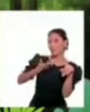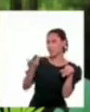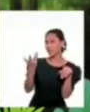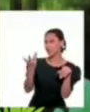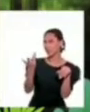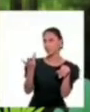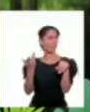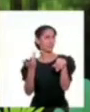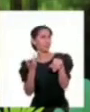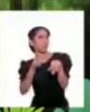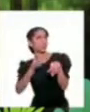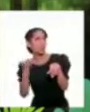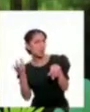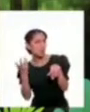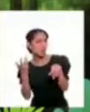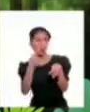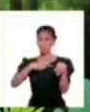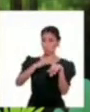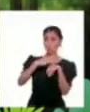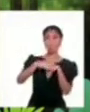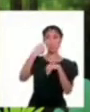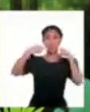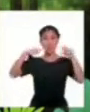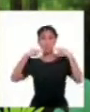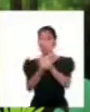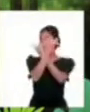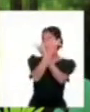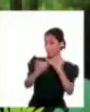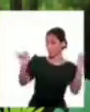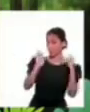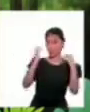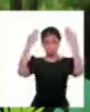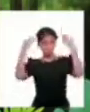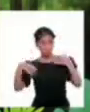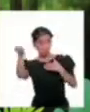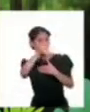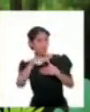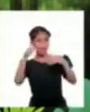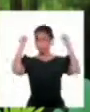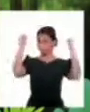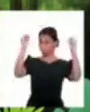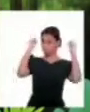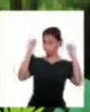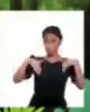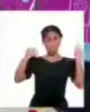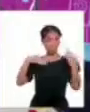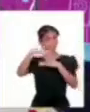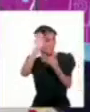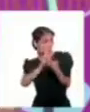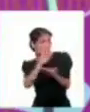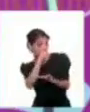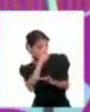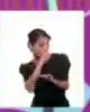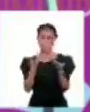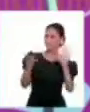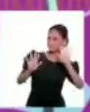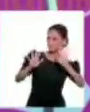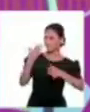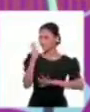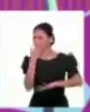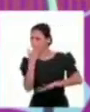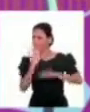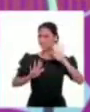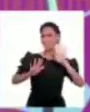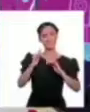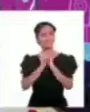Entonces, tras producirse la independencia, ¿las mujeres logramos tener acceso a la educación? Más o